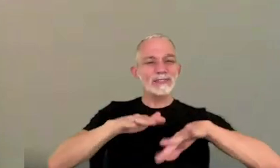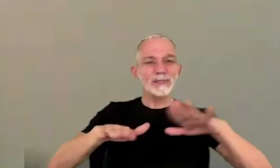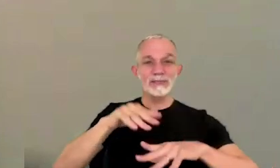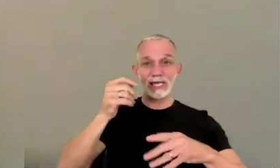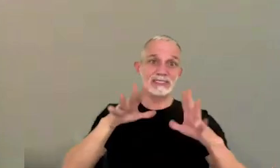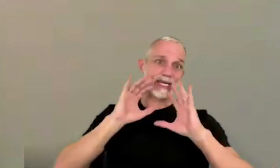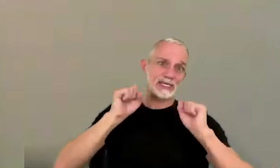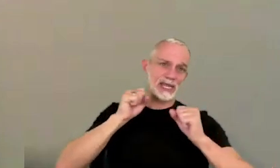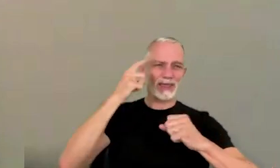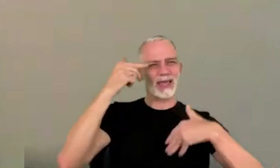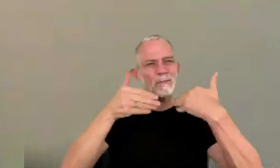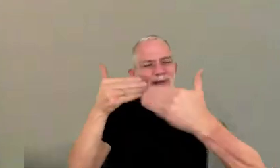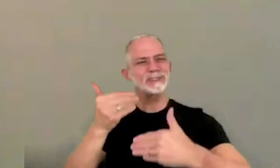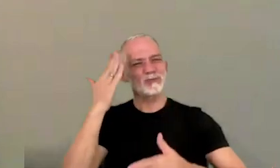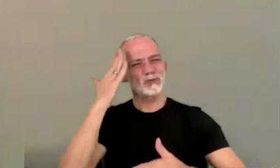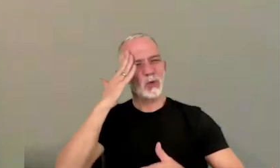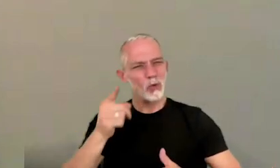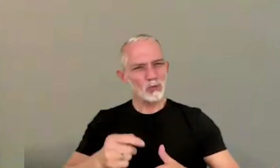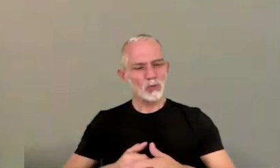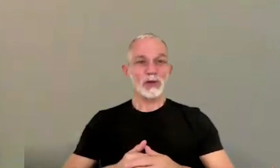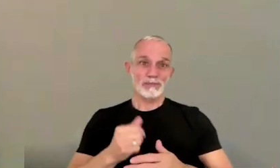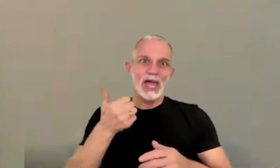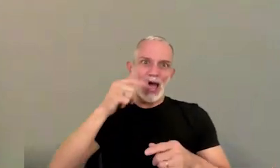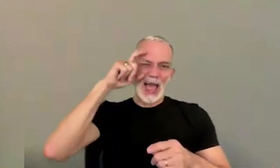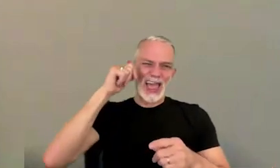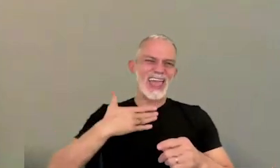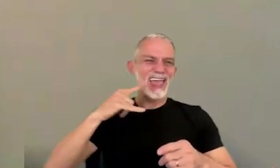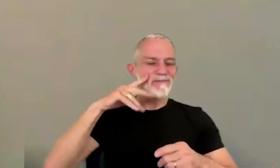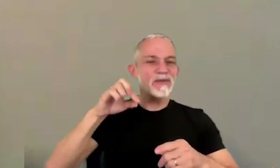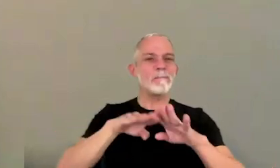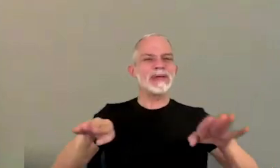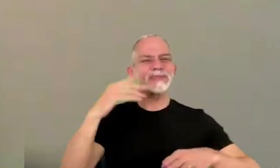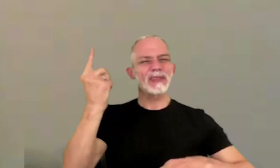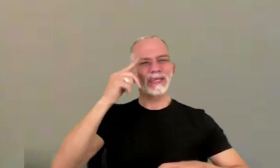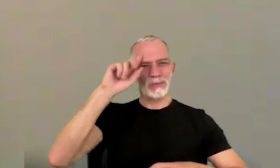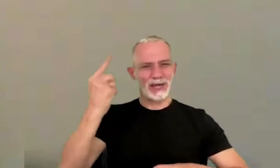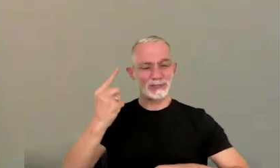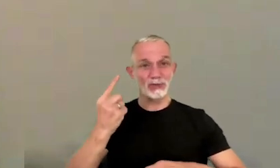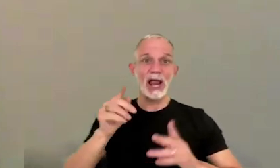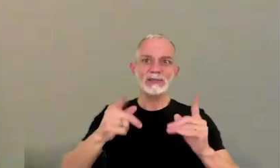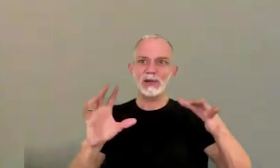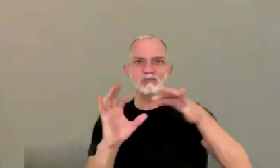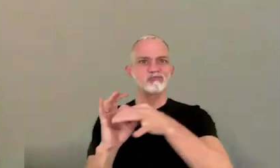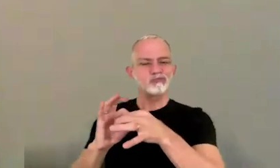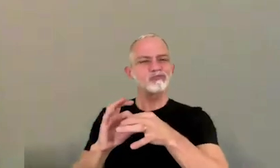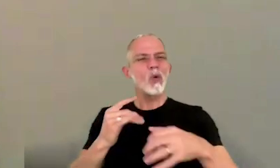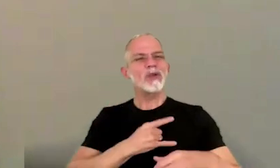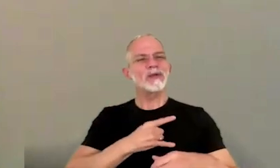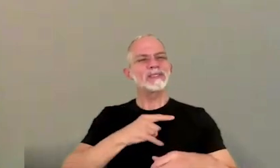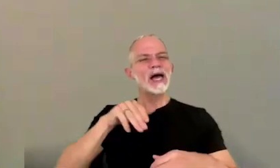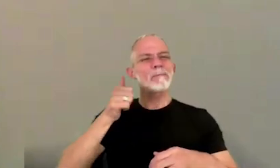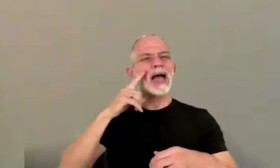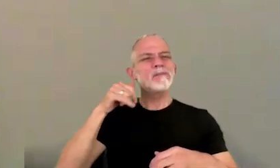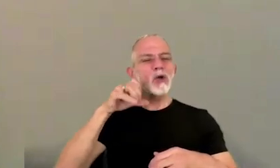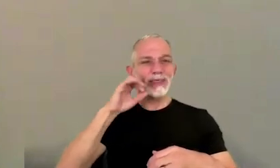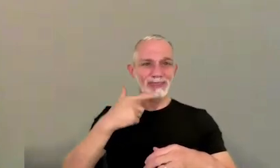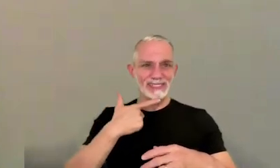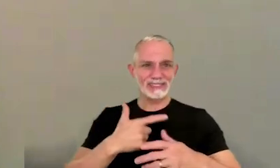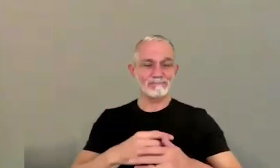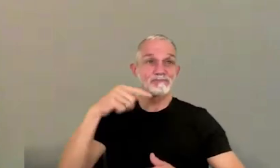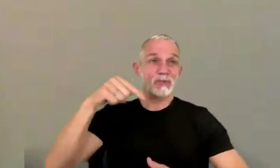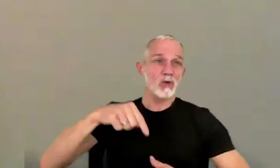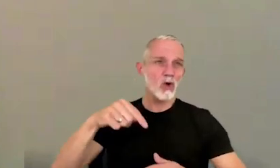y Cultura, de AEFIP, Mesa Directiva Nacional, y la Universidad Maimónides. Hoy